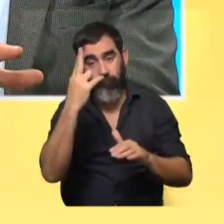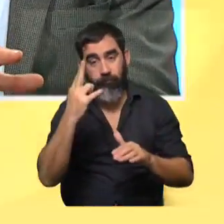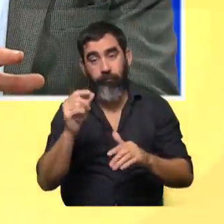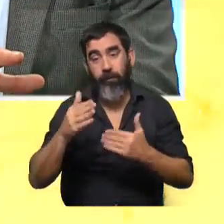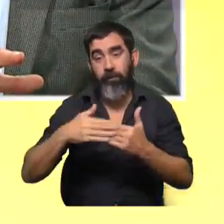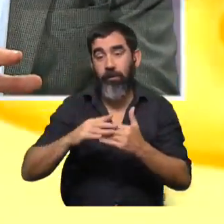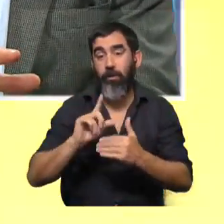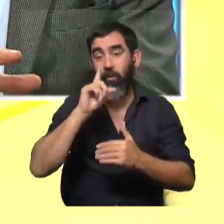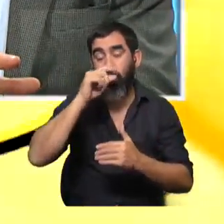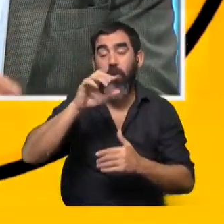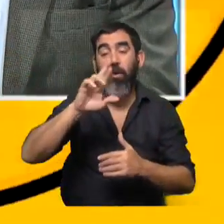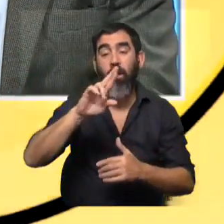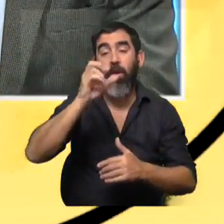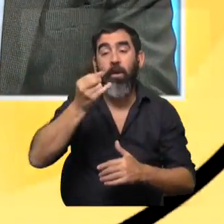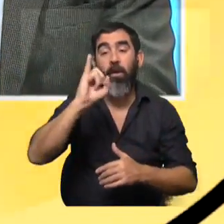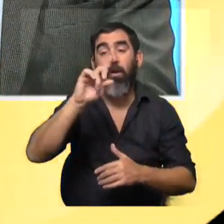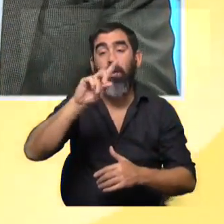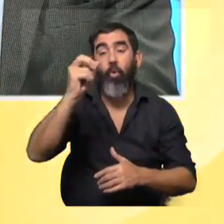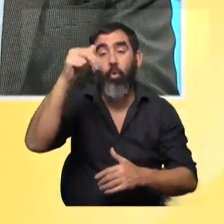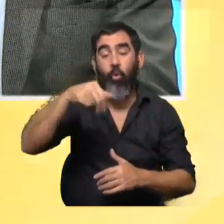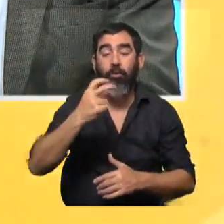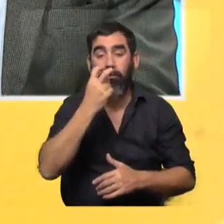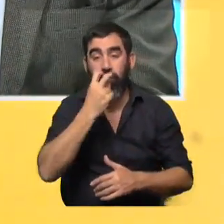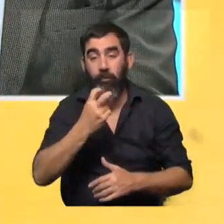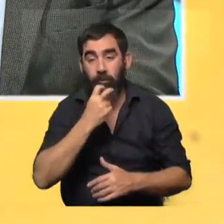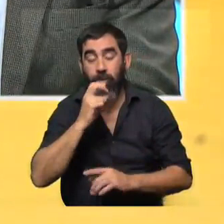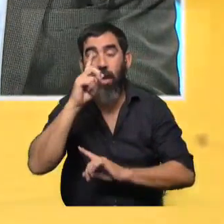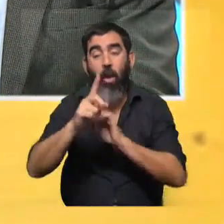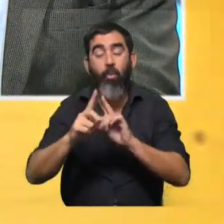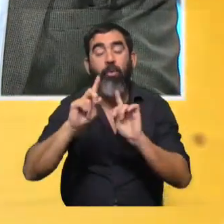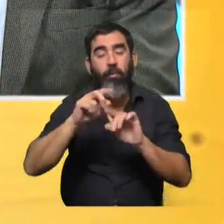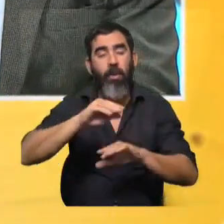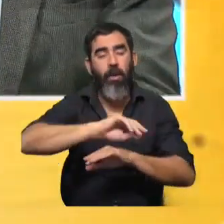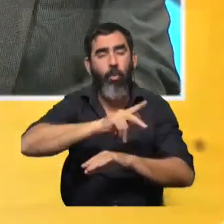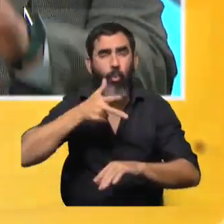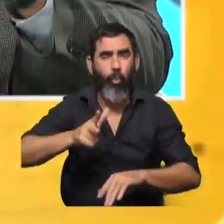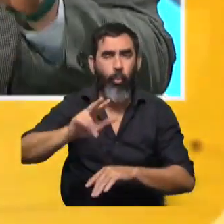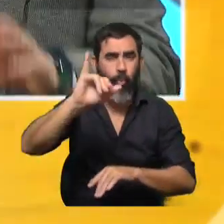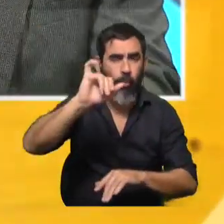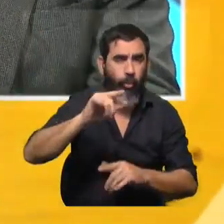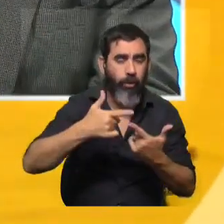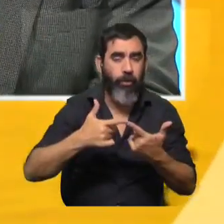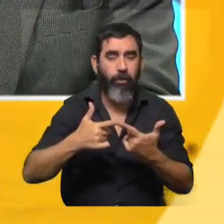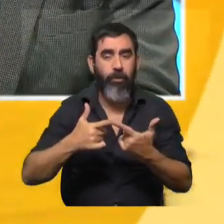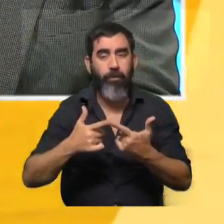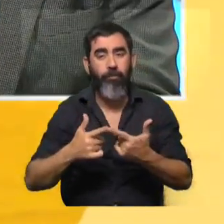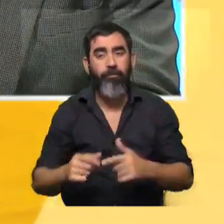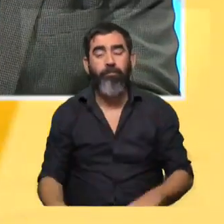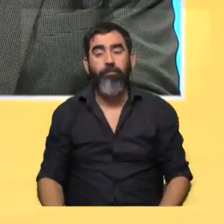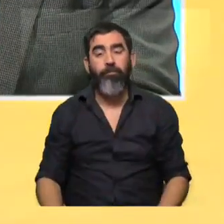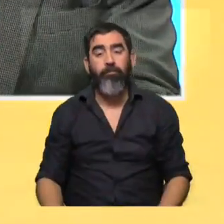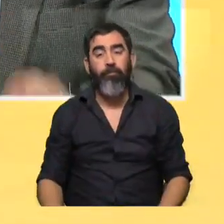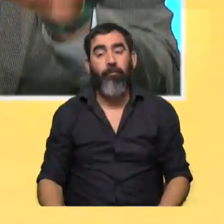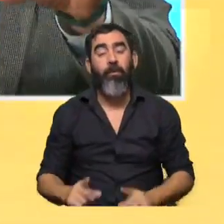de Montevideo tenemos el Raigón, en la zona de San José, algunos acuíferos también en la costa, el Chuy, hay uno